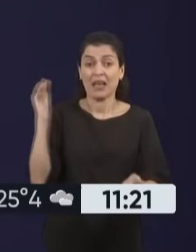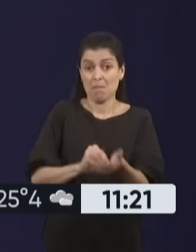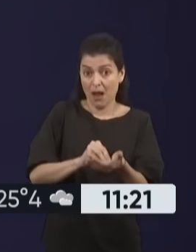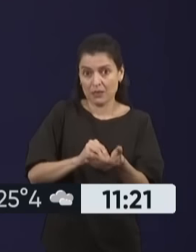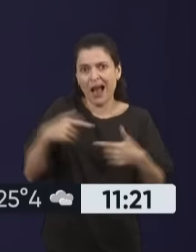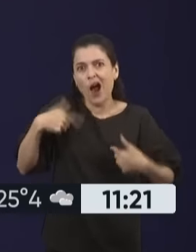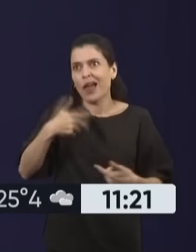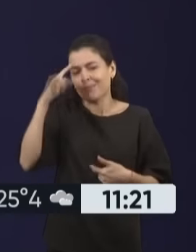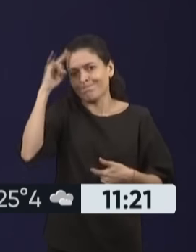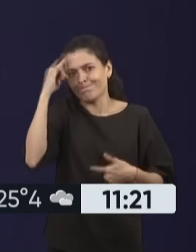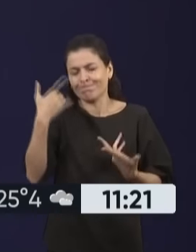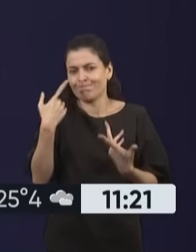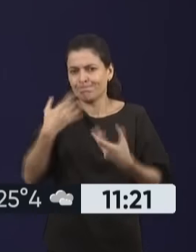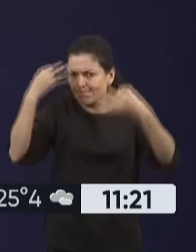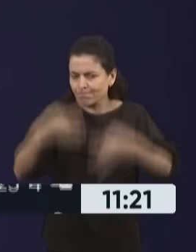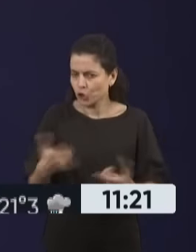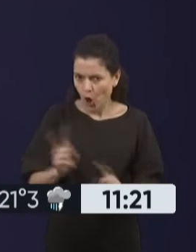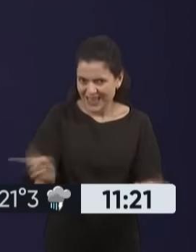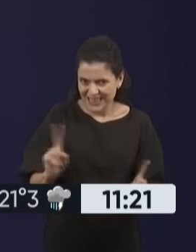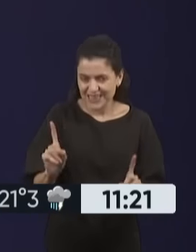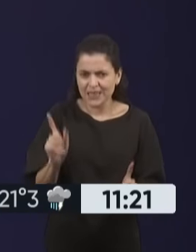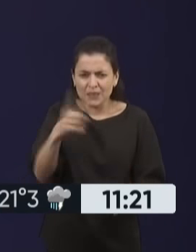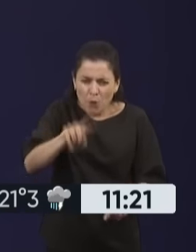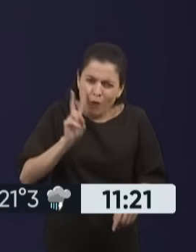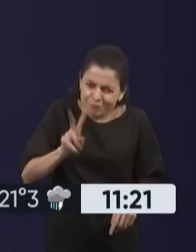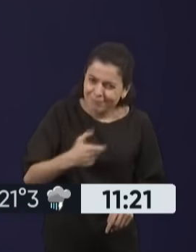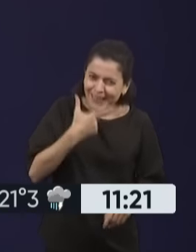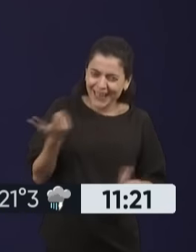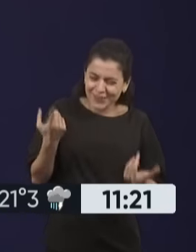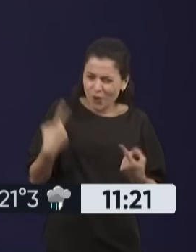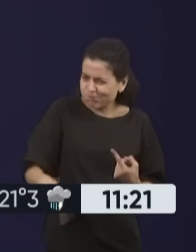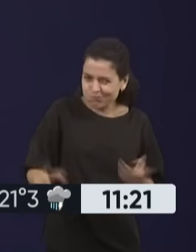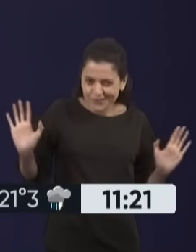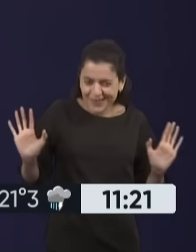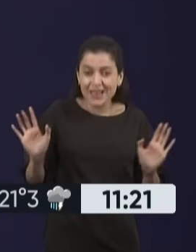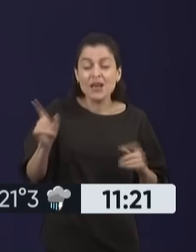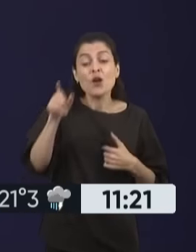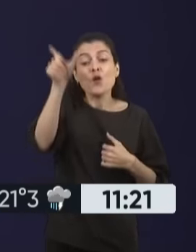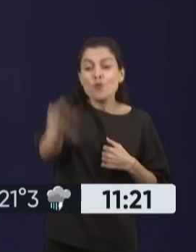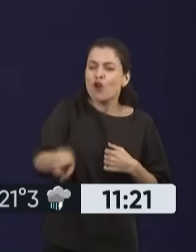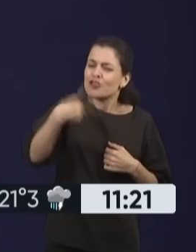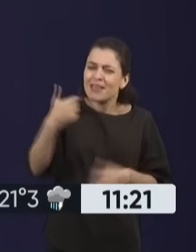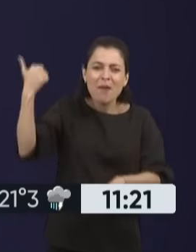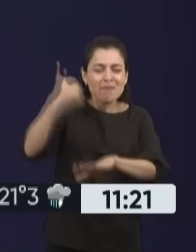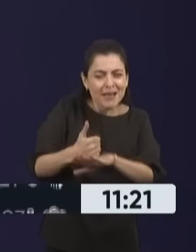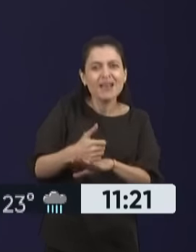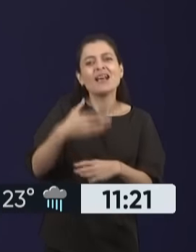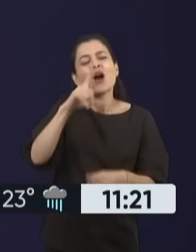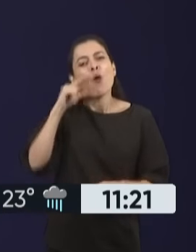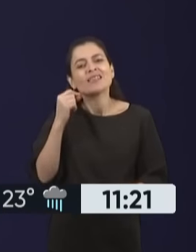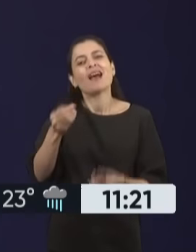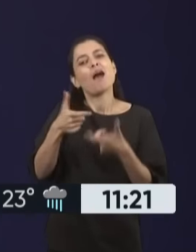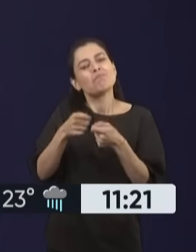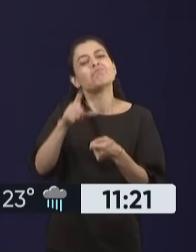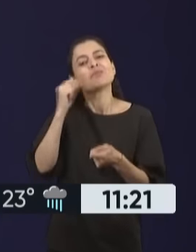Para no hablarte en el aire no sé a qué se debe tu sonrisa igual es sos de las personas más simpáticas cuando me habla por WhatsApp